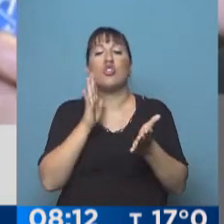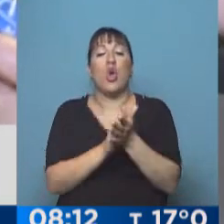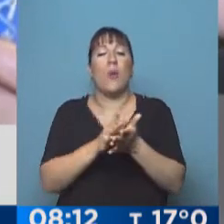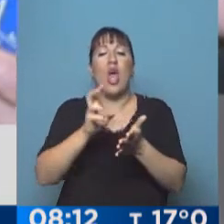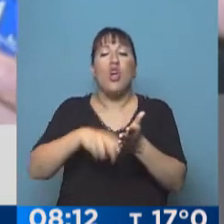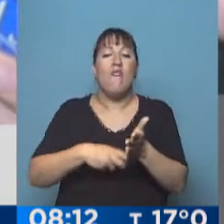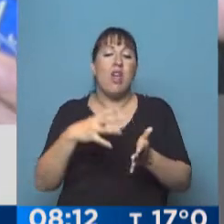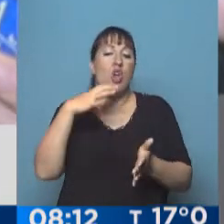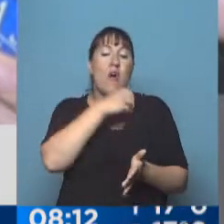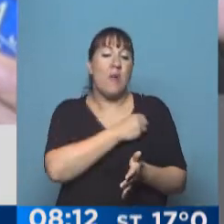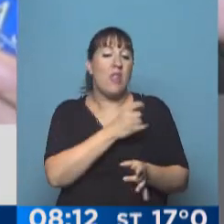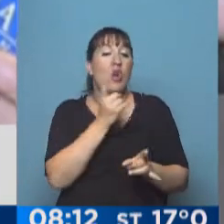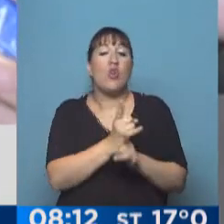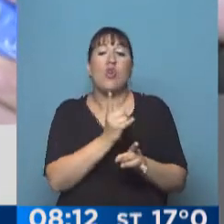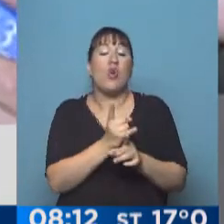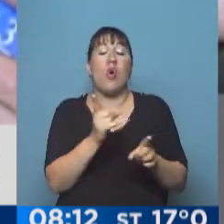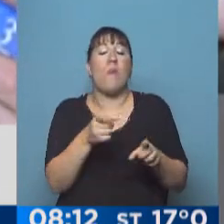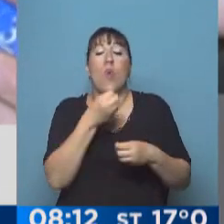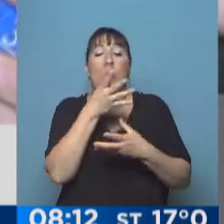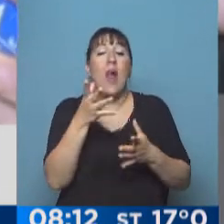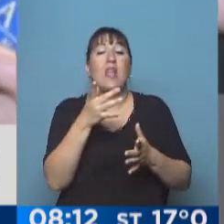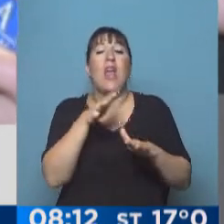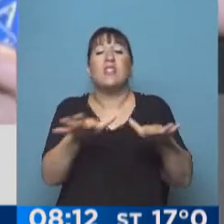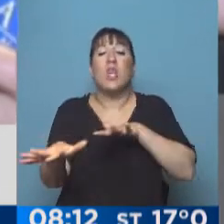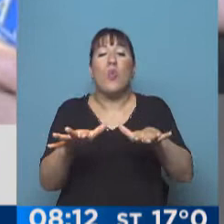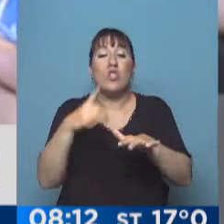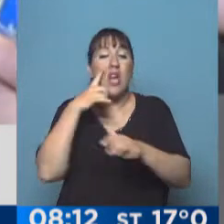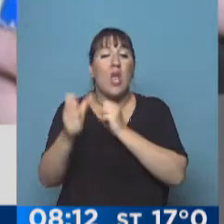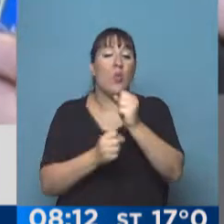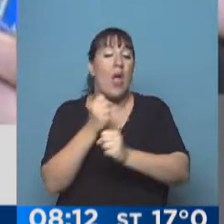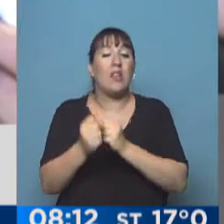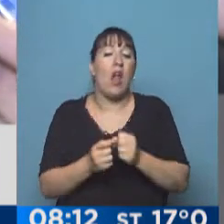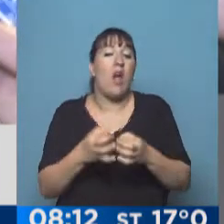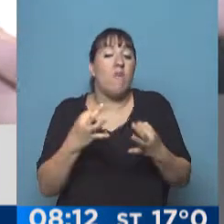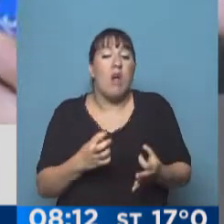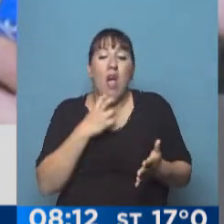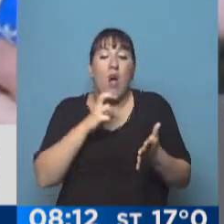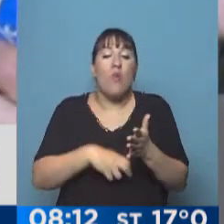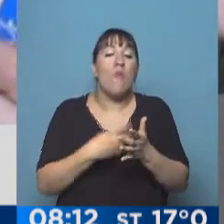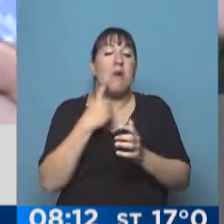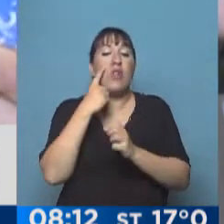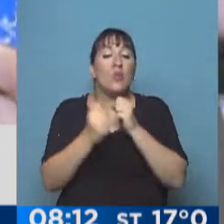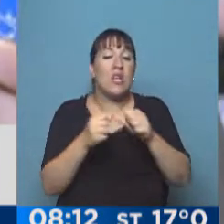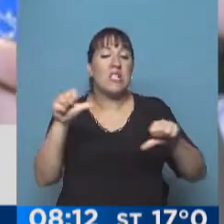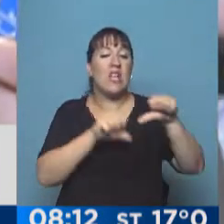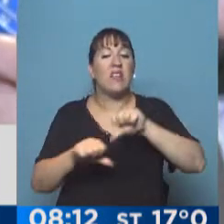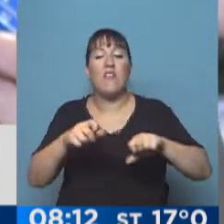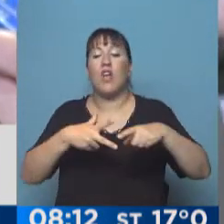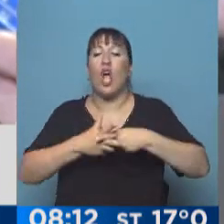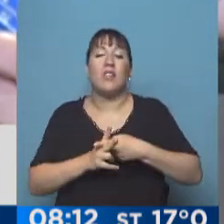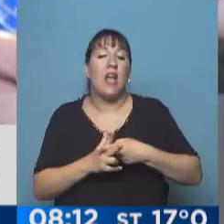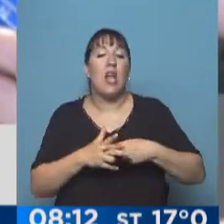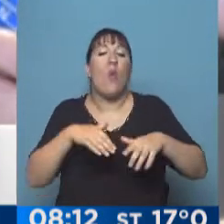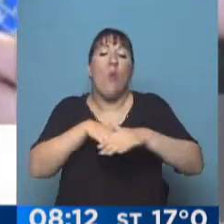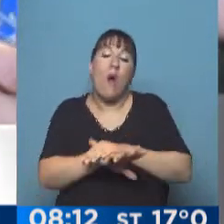confidenciales como se hace en cualquier de situación industrial donde son específicamente convenios industriales científicos técnicos que